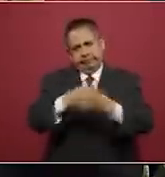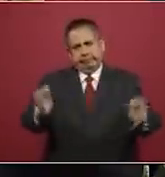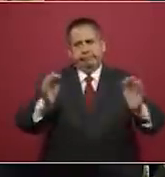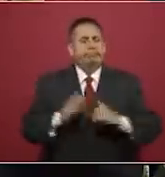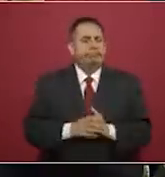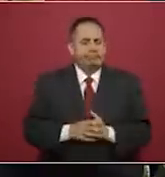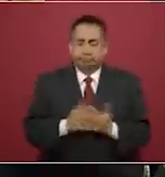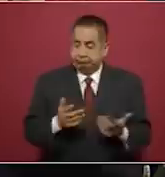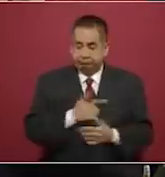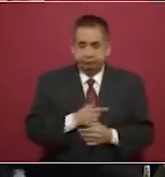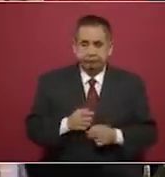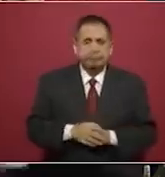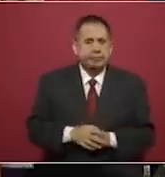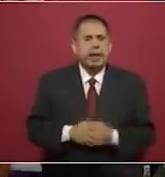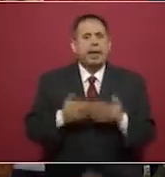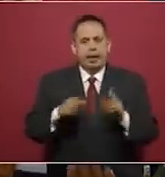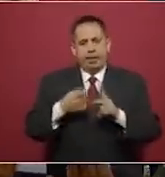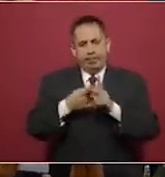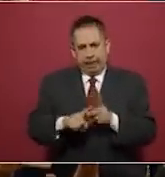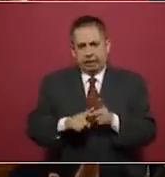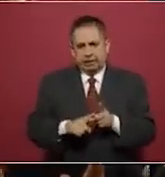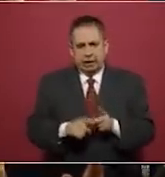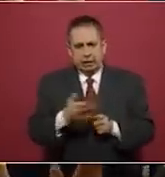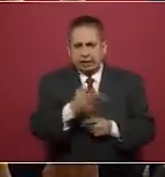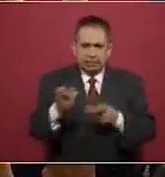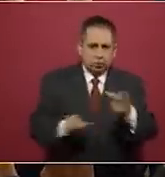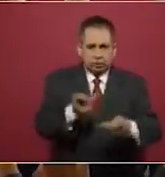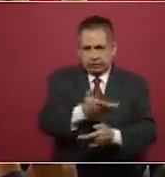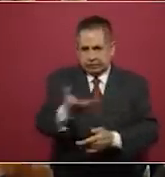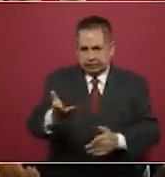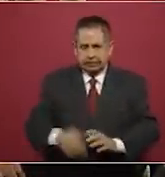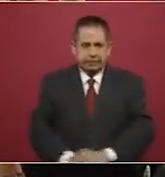les parece pues abrimos la sesión